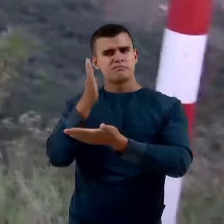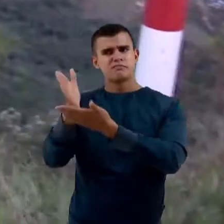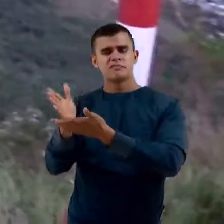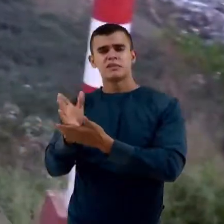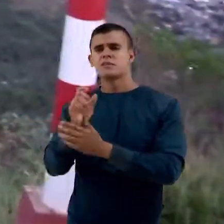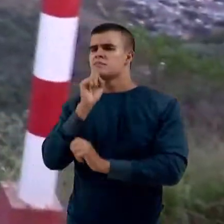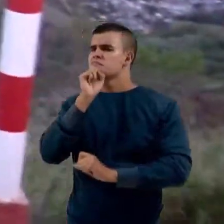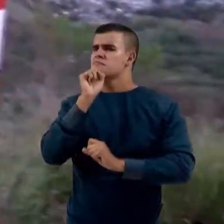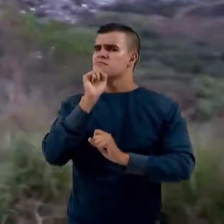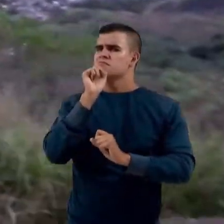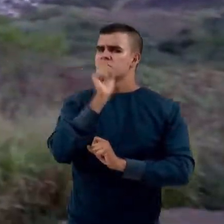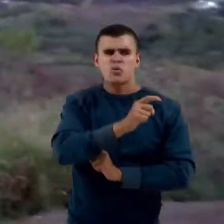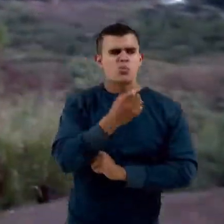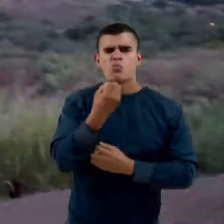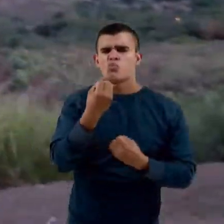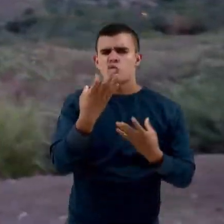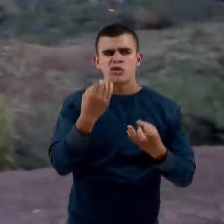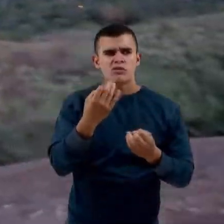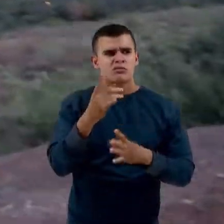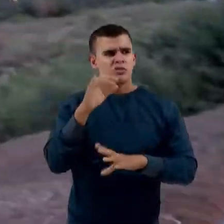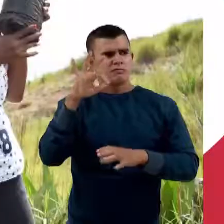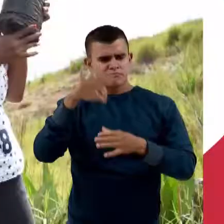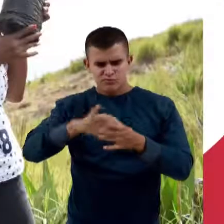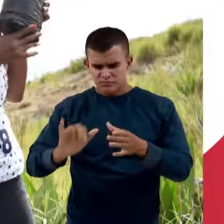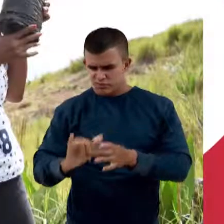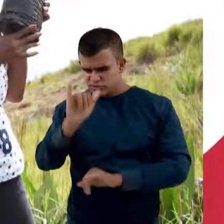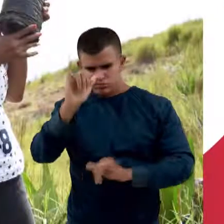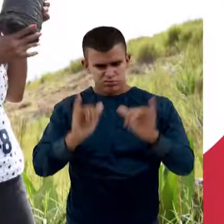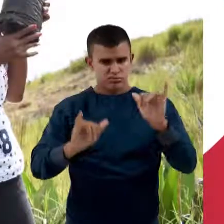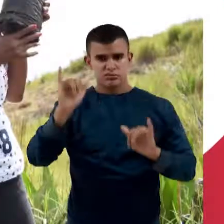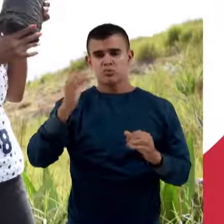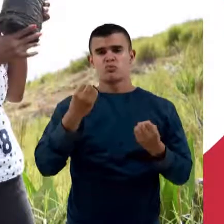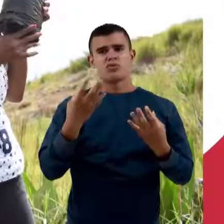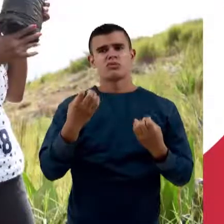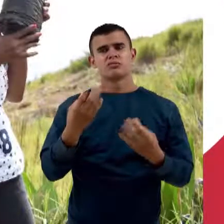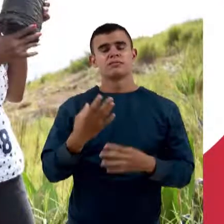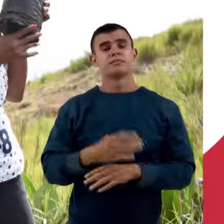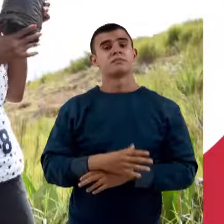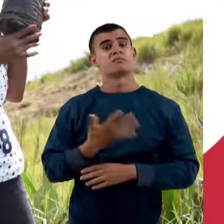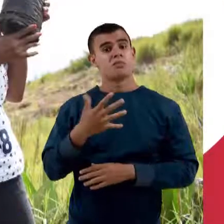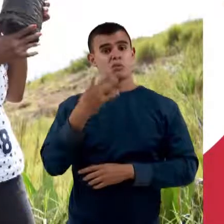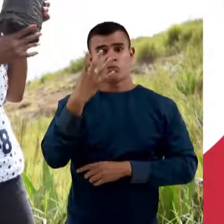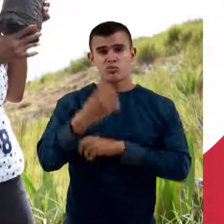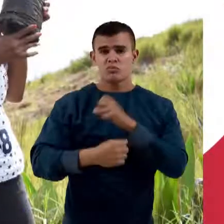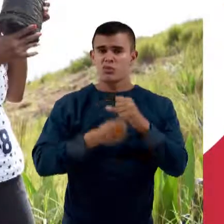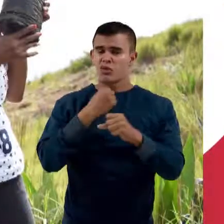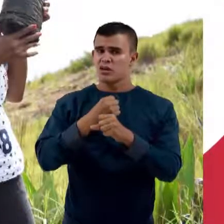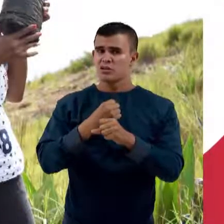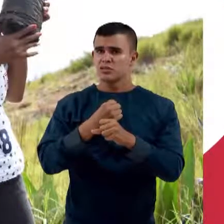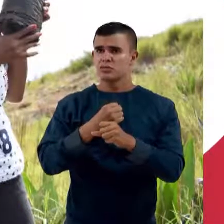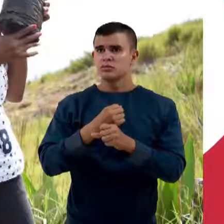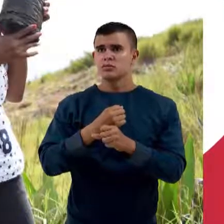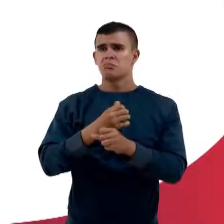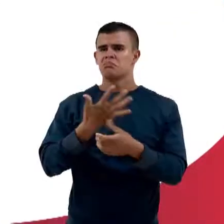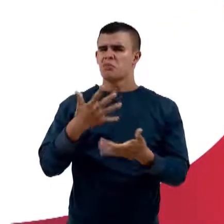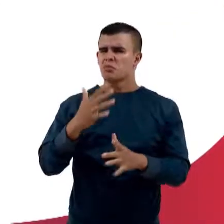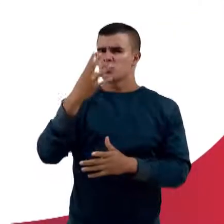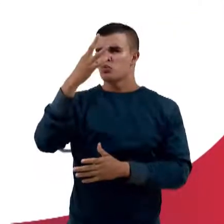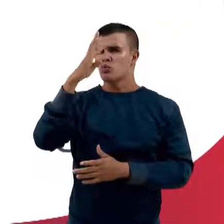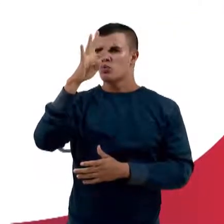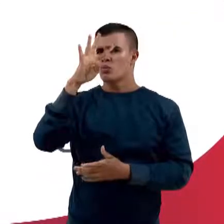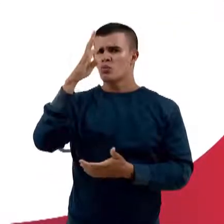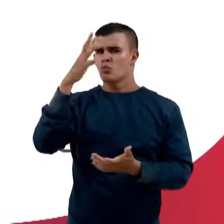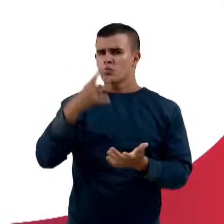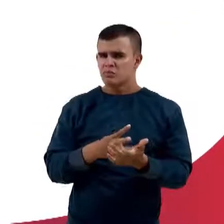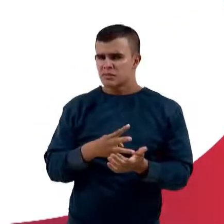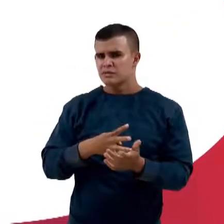y cuántos árboles han plantado hasta el momento. Hemos intervenido ya casi durante ya 4 años la siembra con alrededor de 4.000